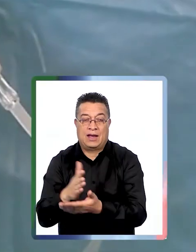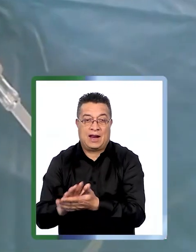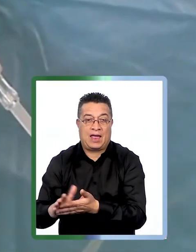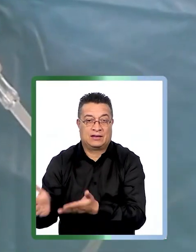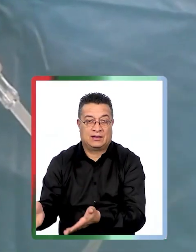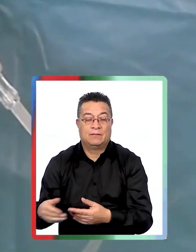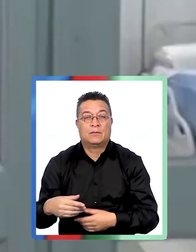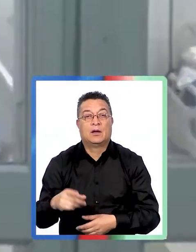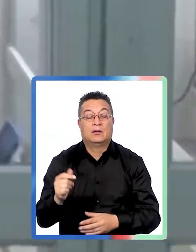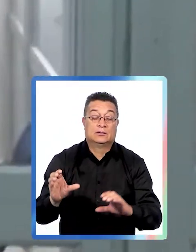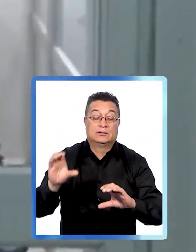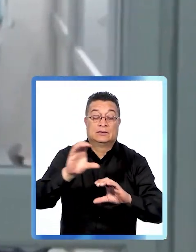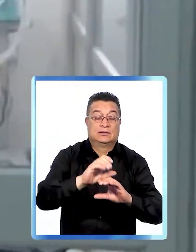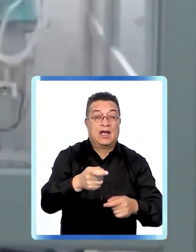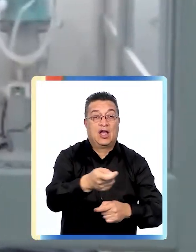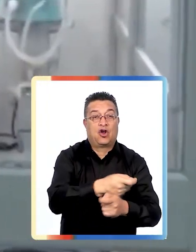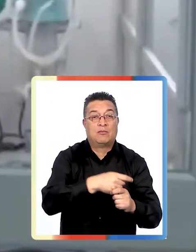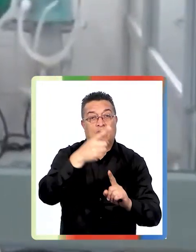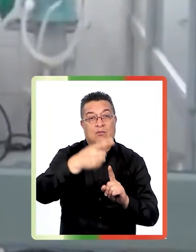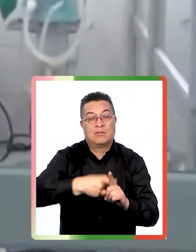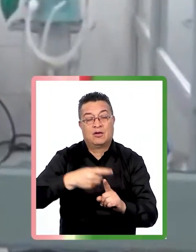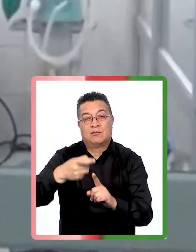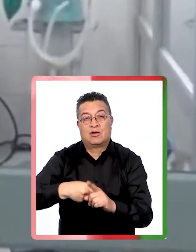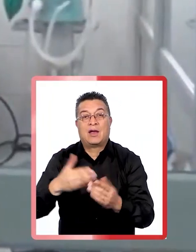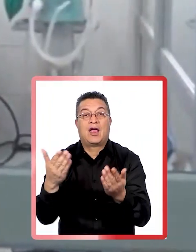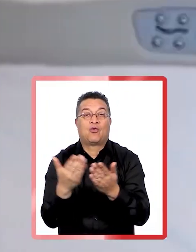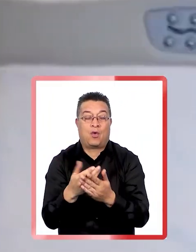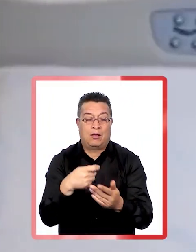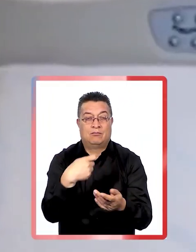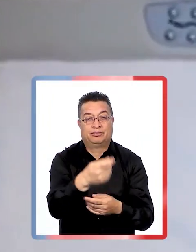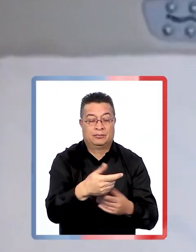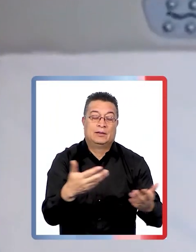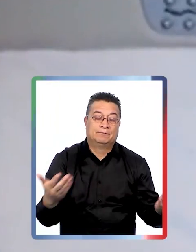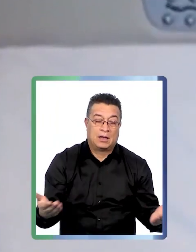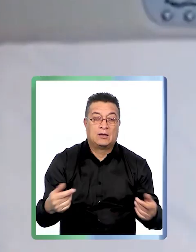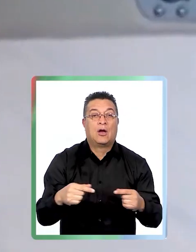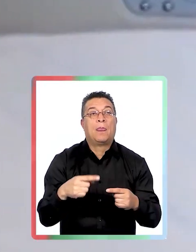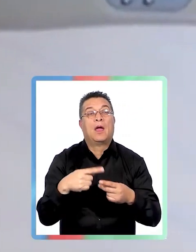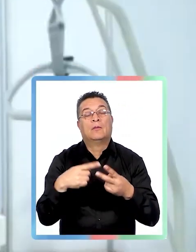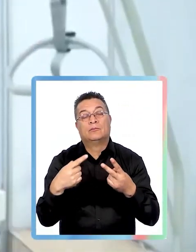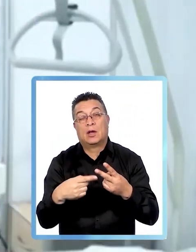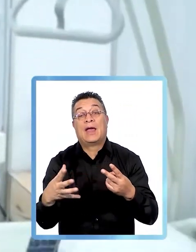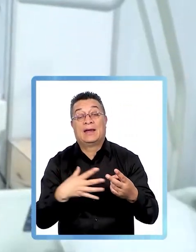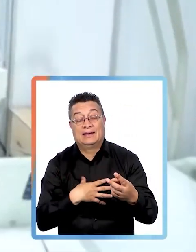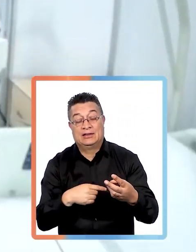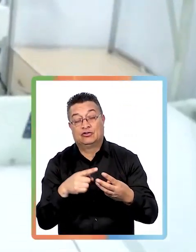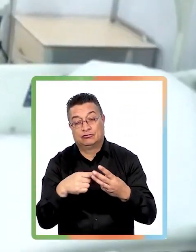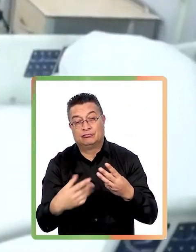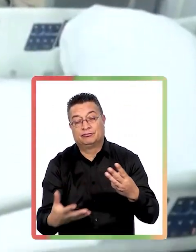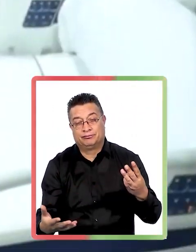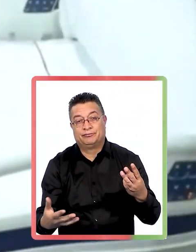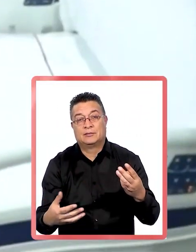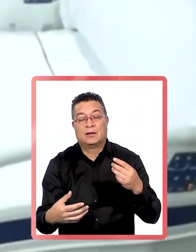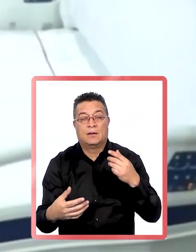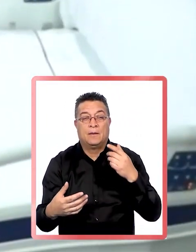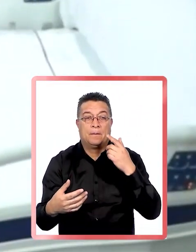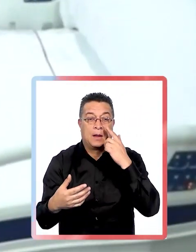gratuita, subsidios económicos mensuales para colegios, en fin, de los hijos,